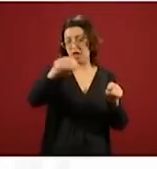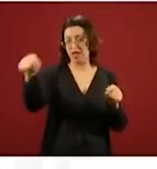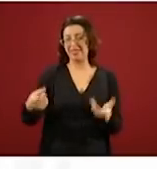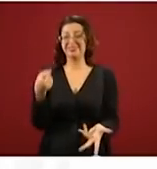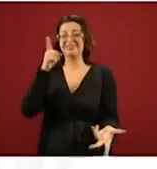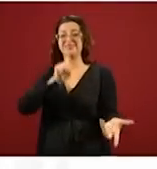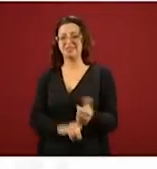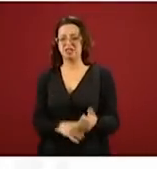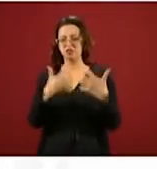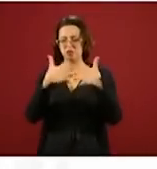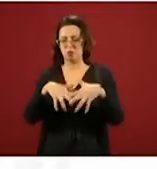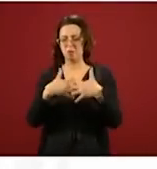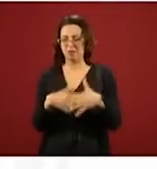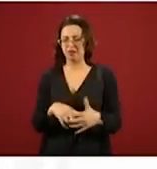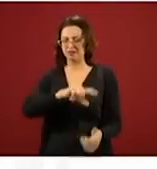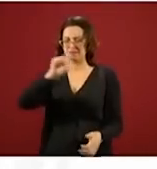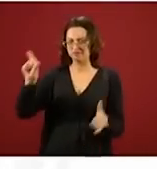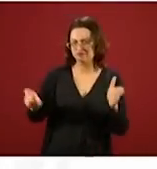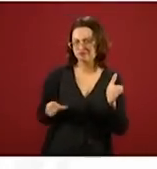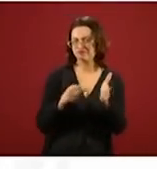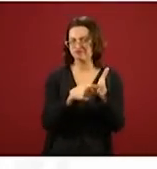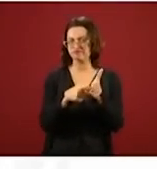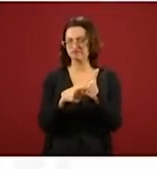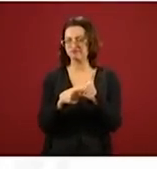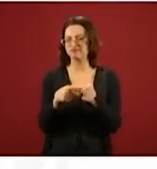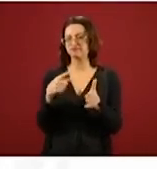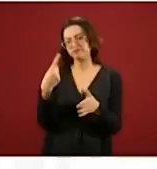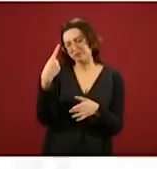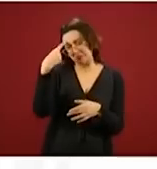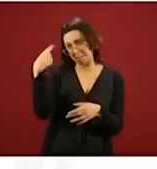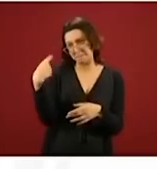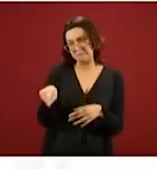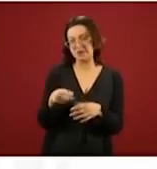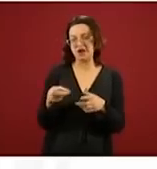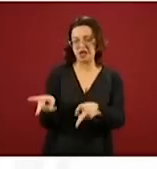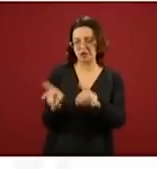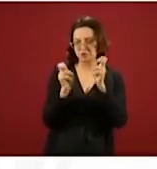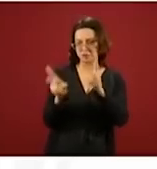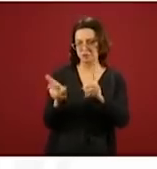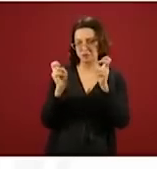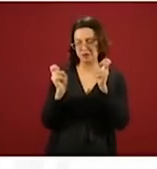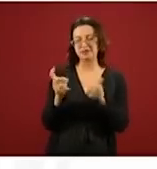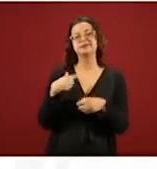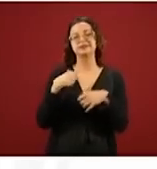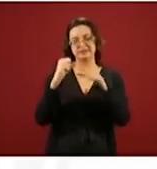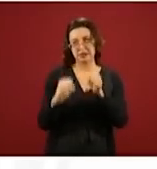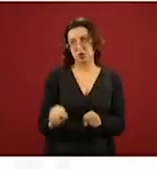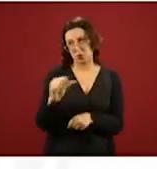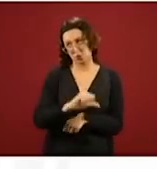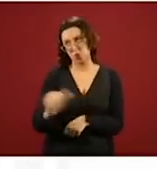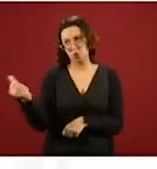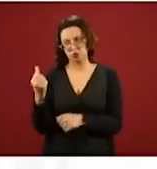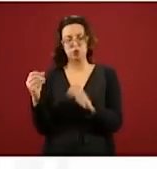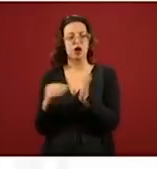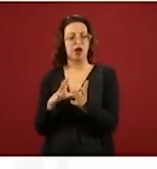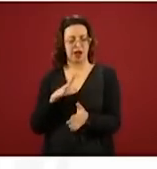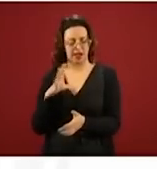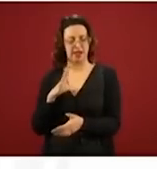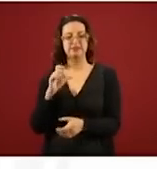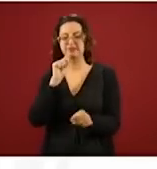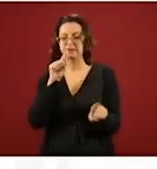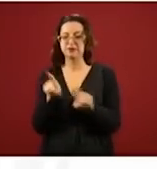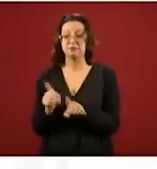seguro que algunas otras la tenían pero pusieron sus barbas a remojar y las quitaron de las bombas más de uno con toda certeza